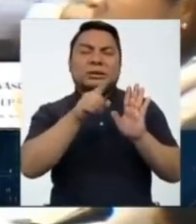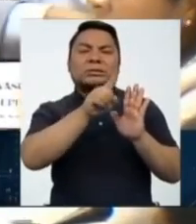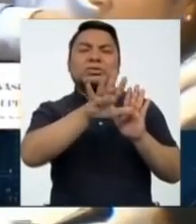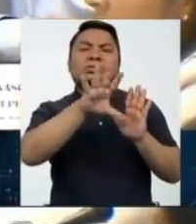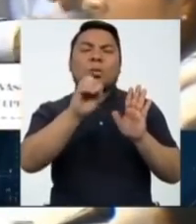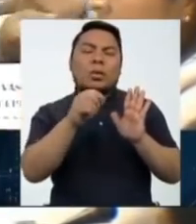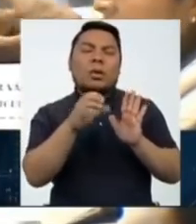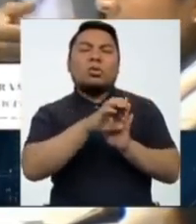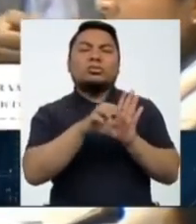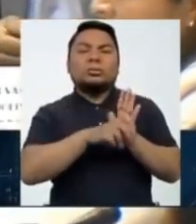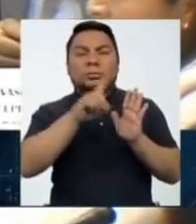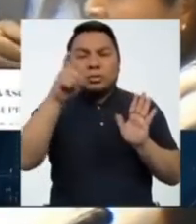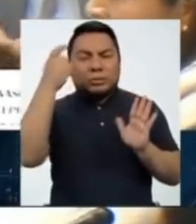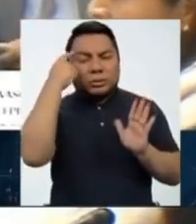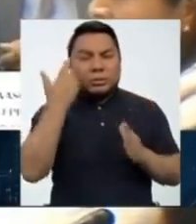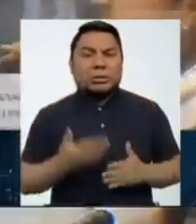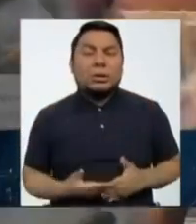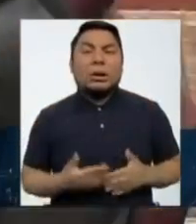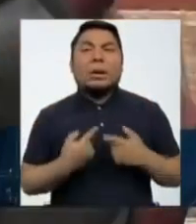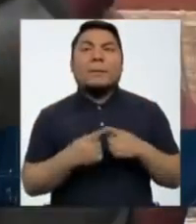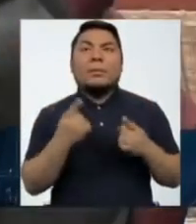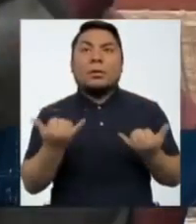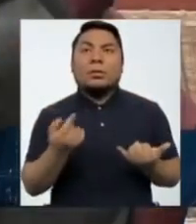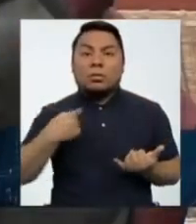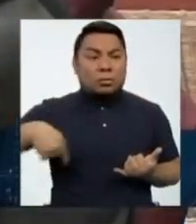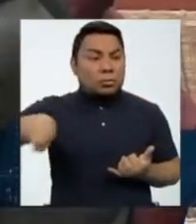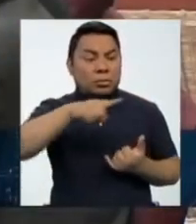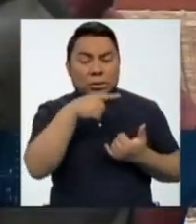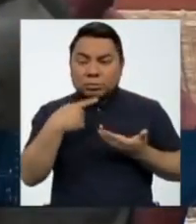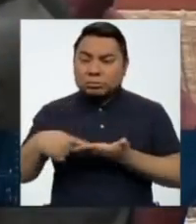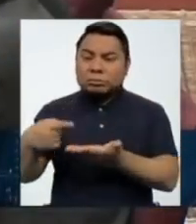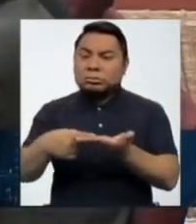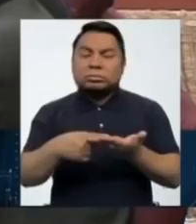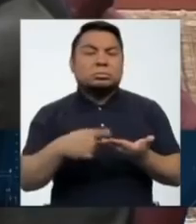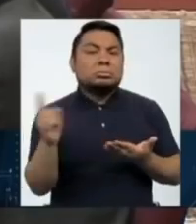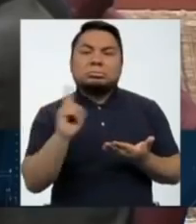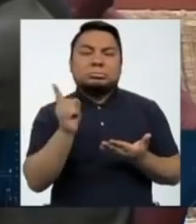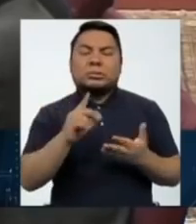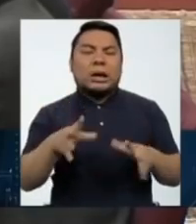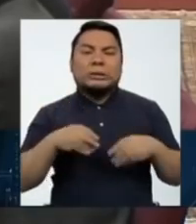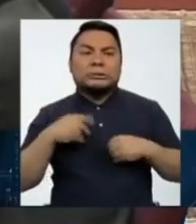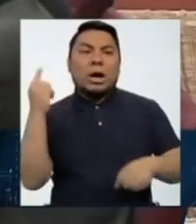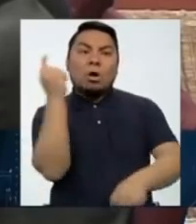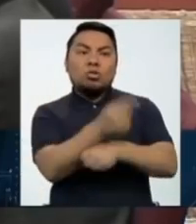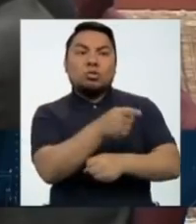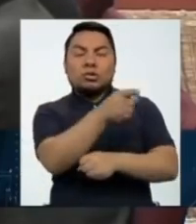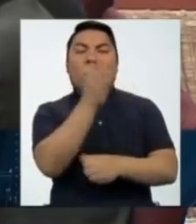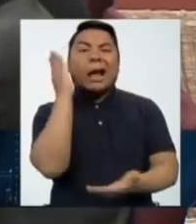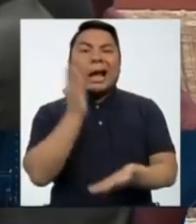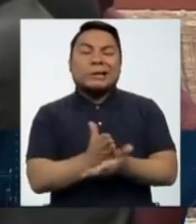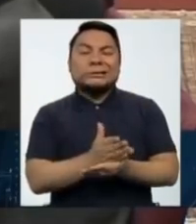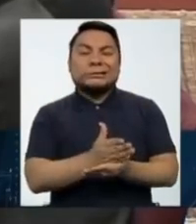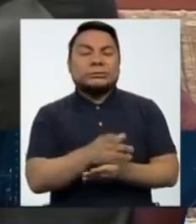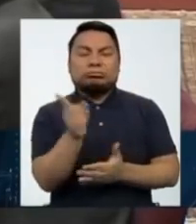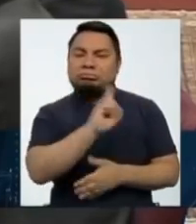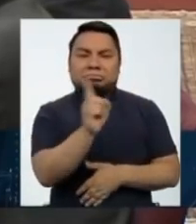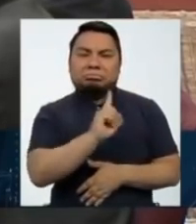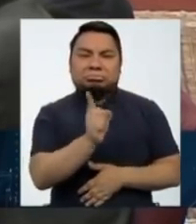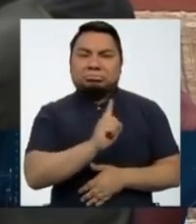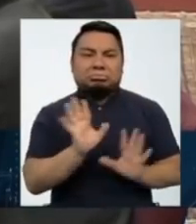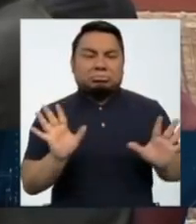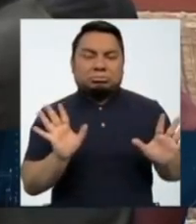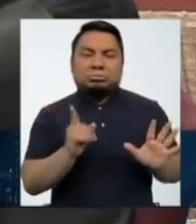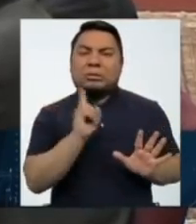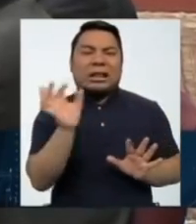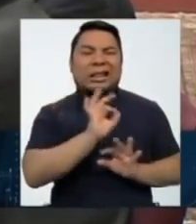Política. Ante juicio político. No se ha aprobado acusar a Héctor Becerril Rodríguez, congresista de la República, por la comisión de los delitos de cohecho activo